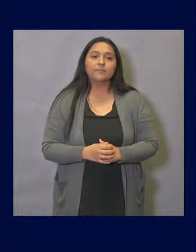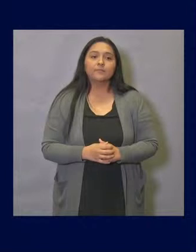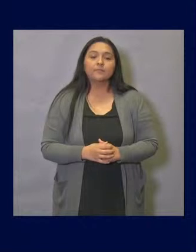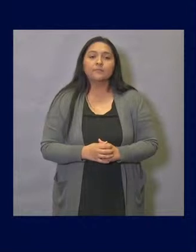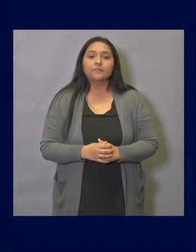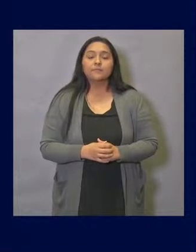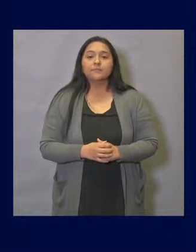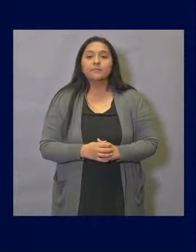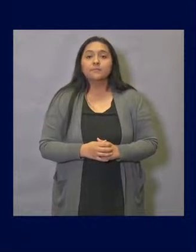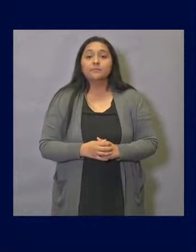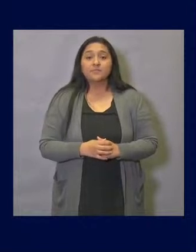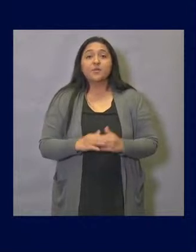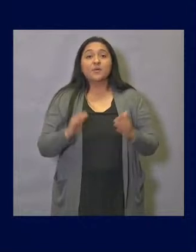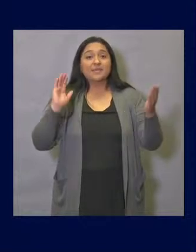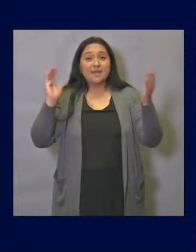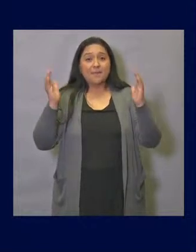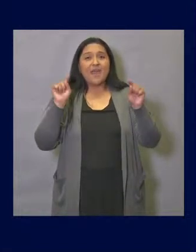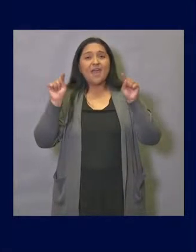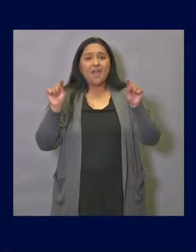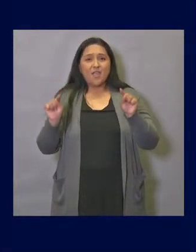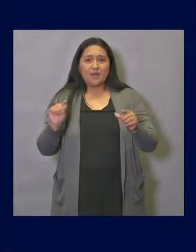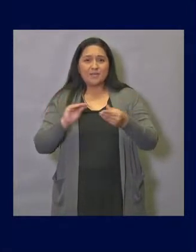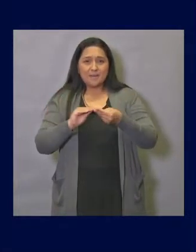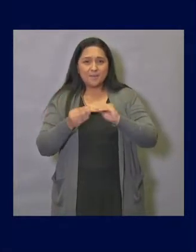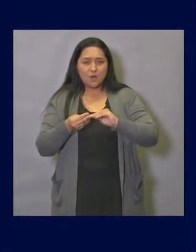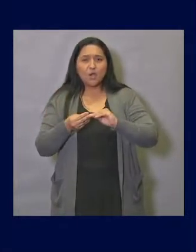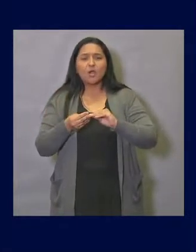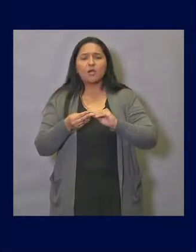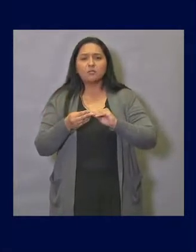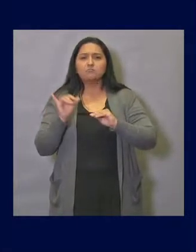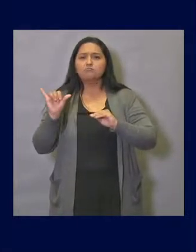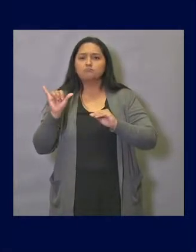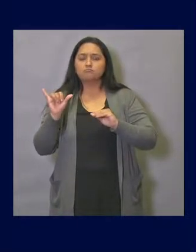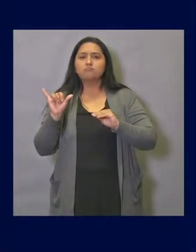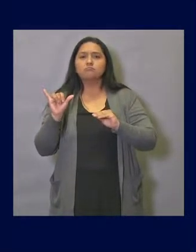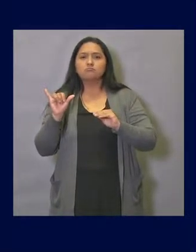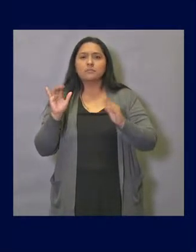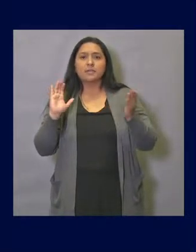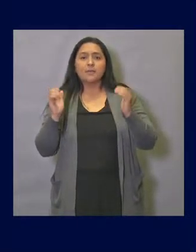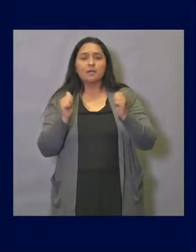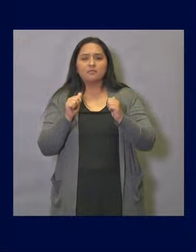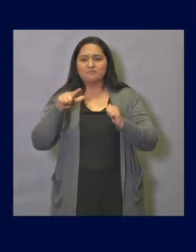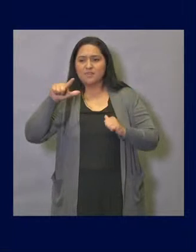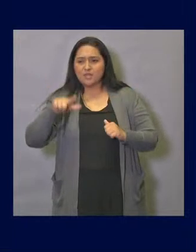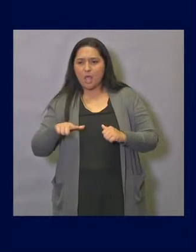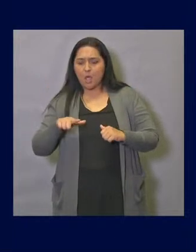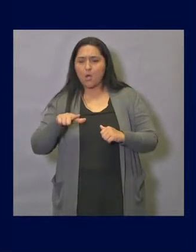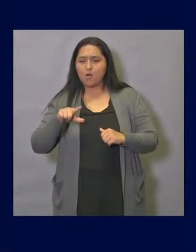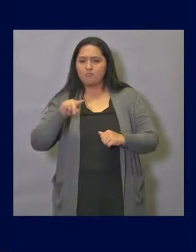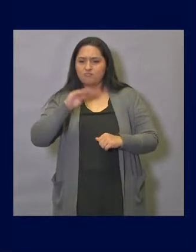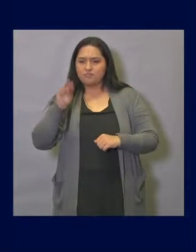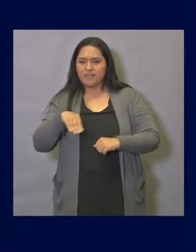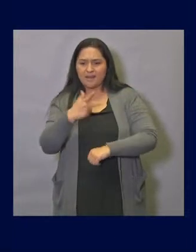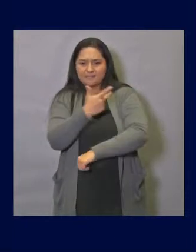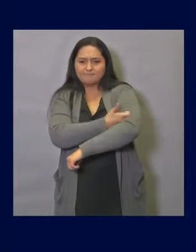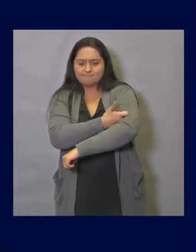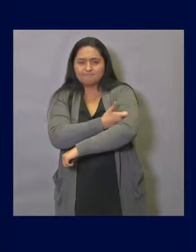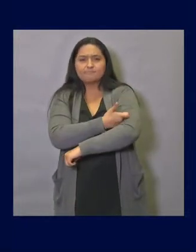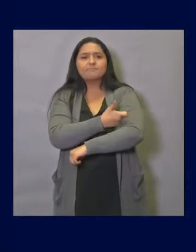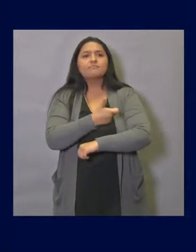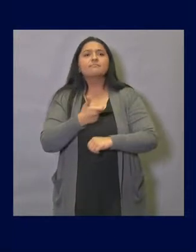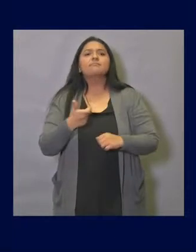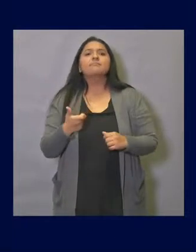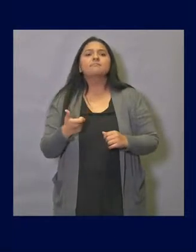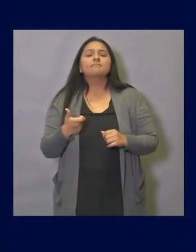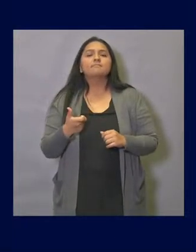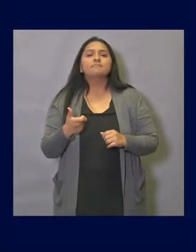Cuando se compara esto con las comunidades con las tasas de casos más bajas, se ve que el porcentaje de personas vacunadas en estas áreas